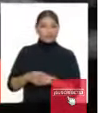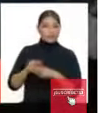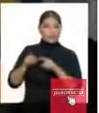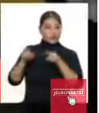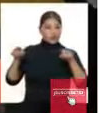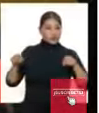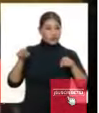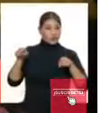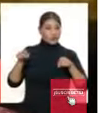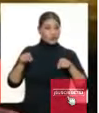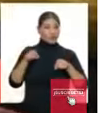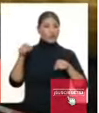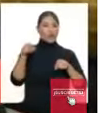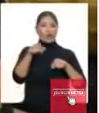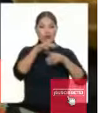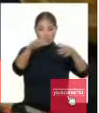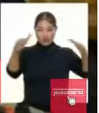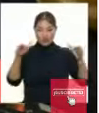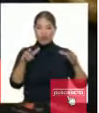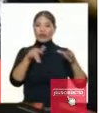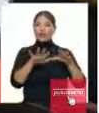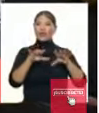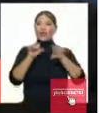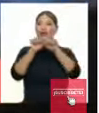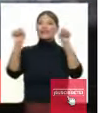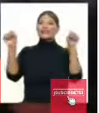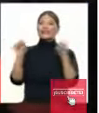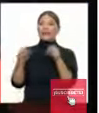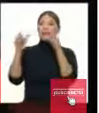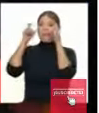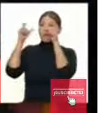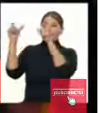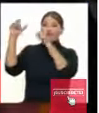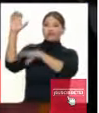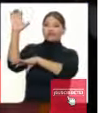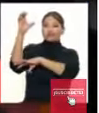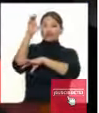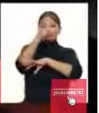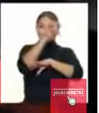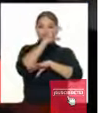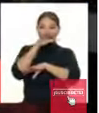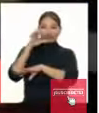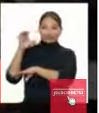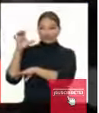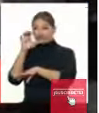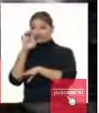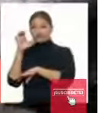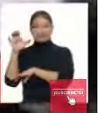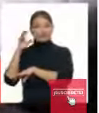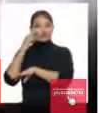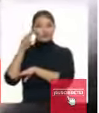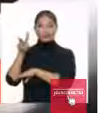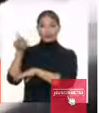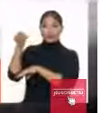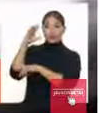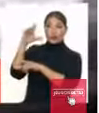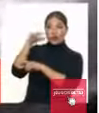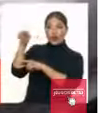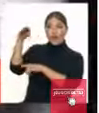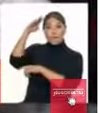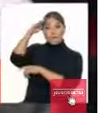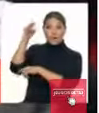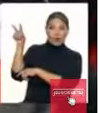El sujeto en esta guarida tenía un sistema de videovigilancia, con los cuales monitoreaba la presencia del personal